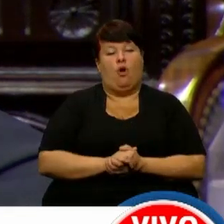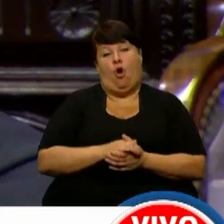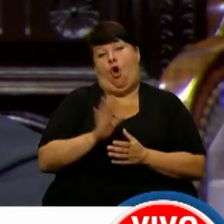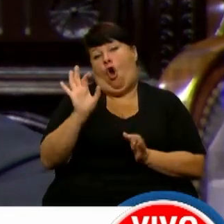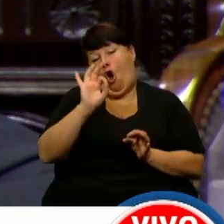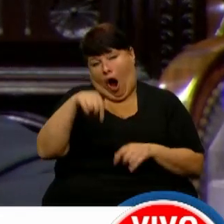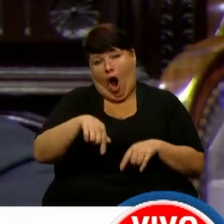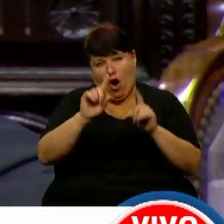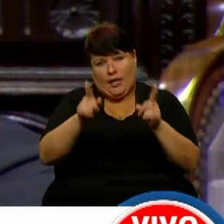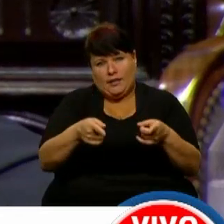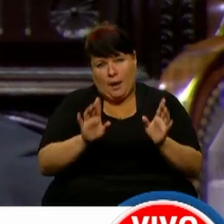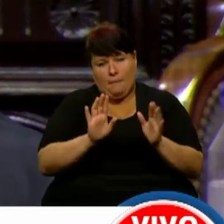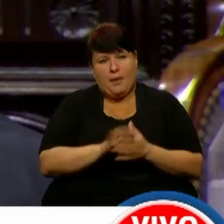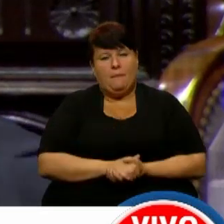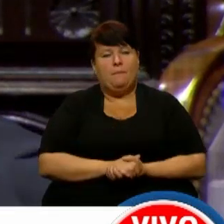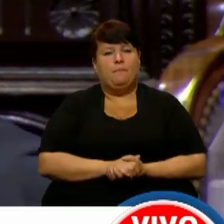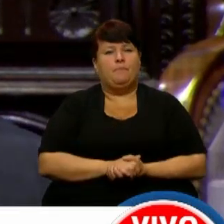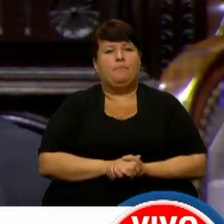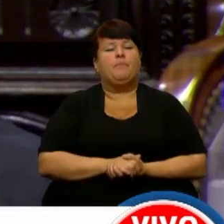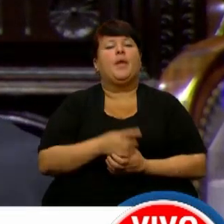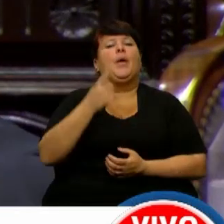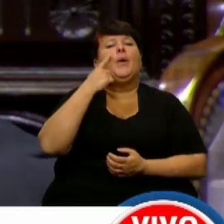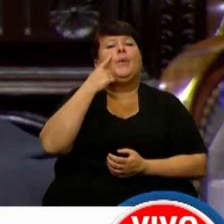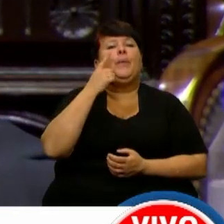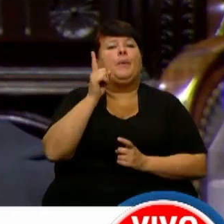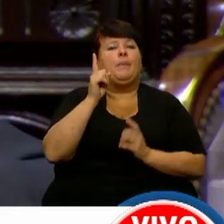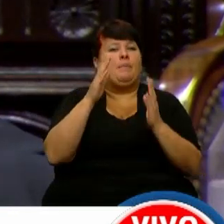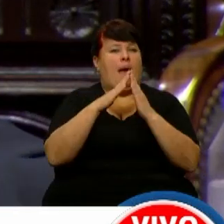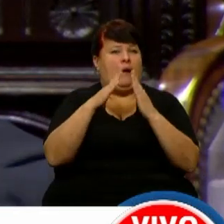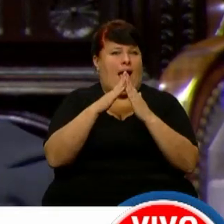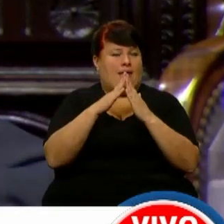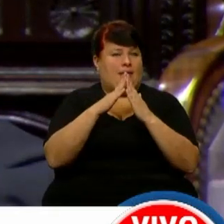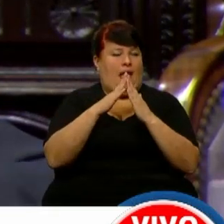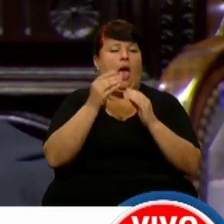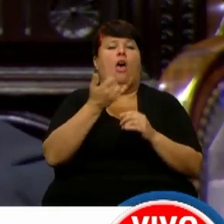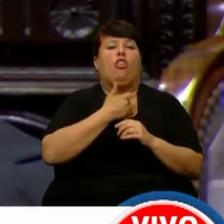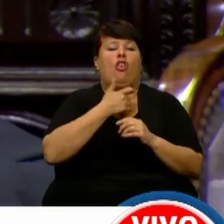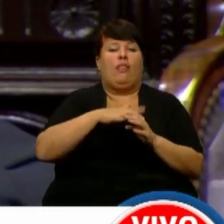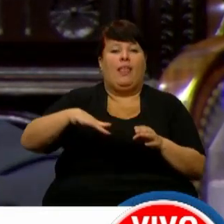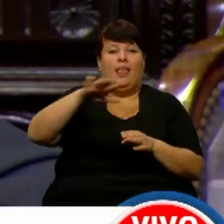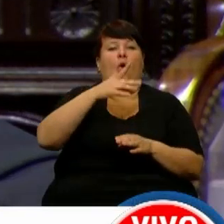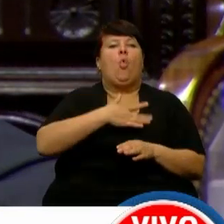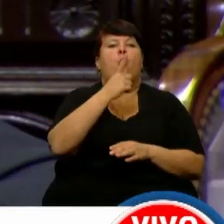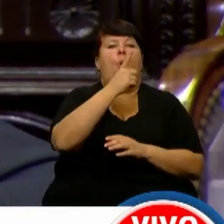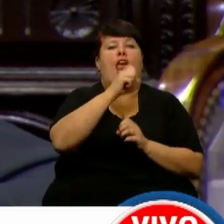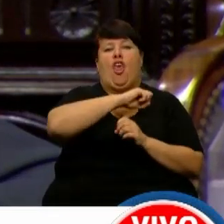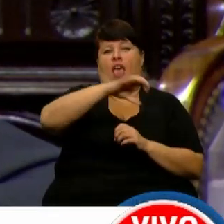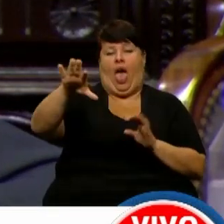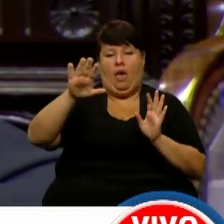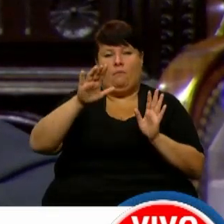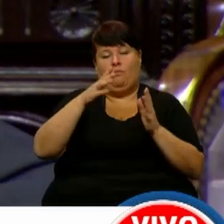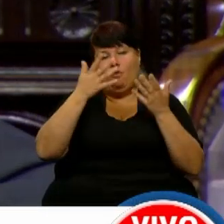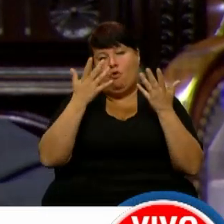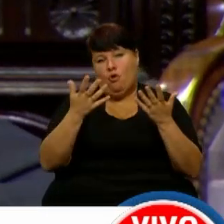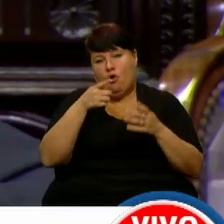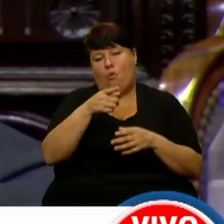o actualmente, viven en la misma propiedad en una casa que es del dueño de la finca, lo cual, desde